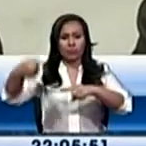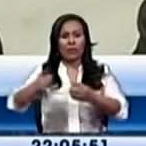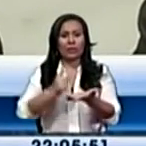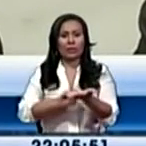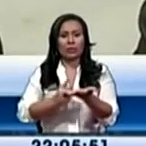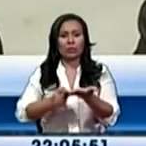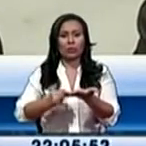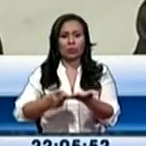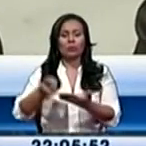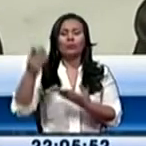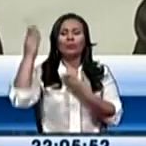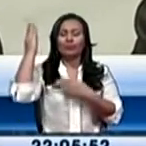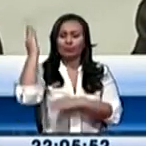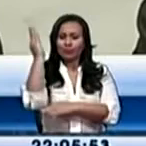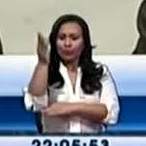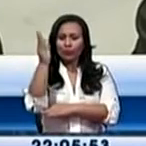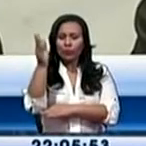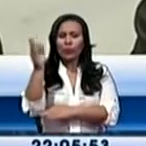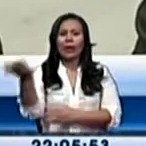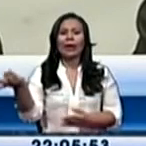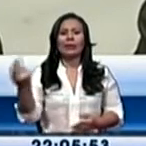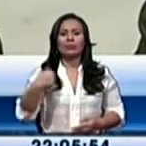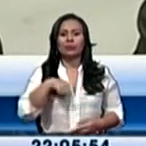vinculación que realizamos